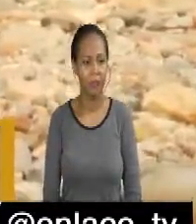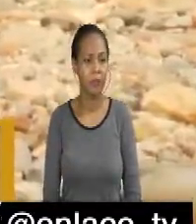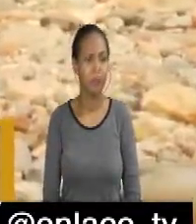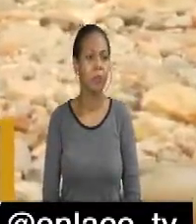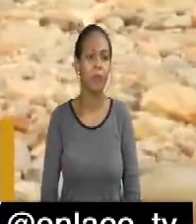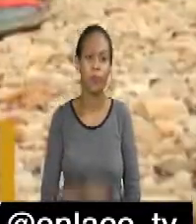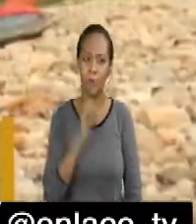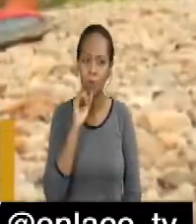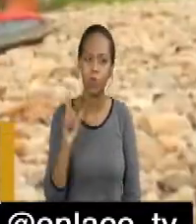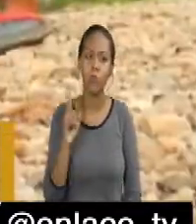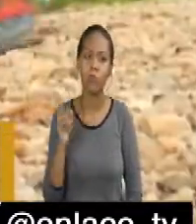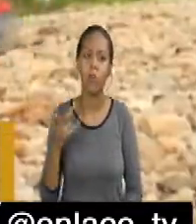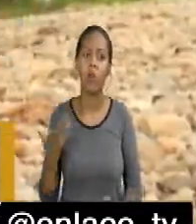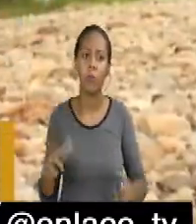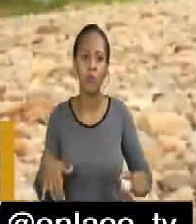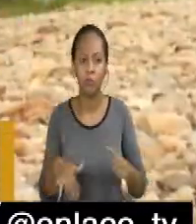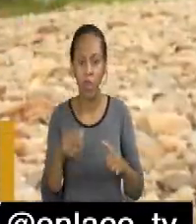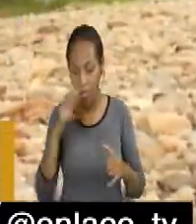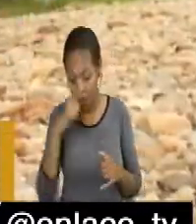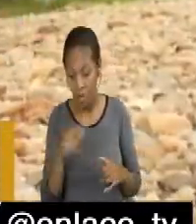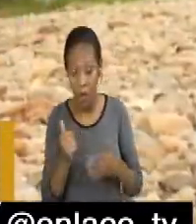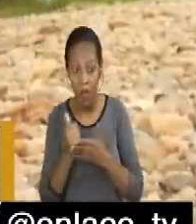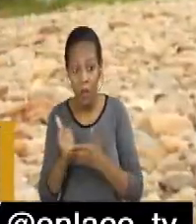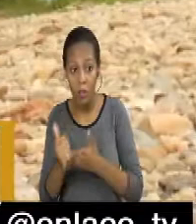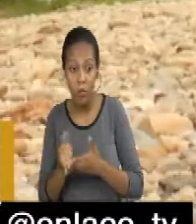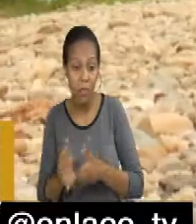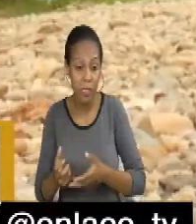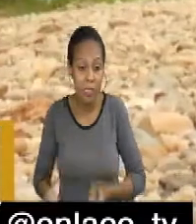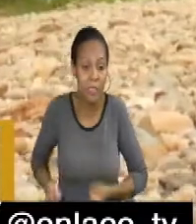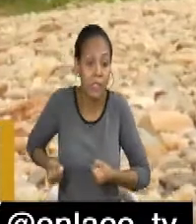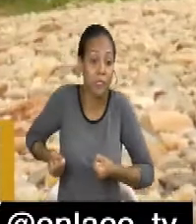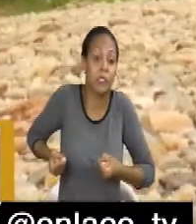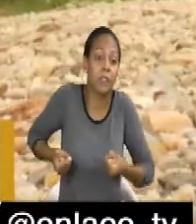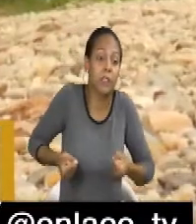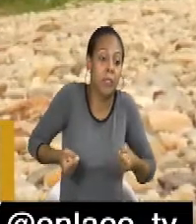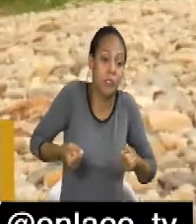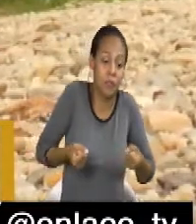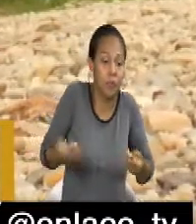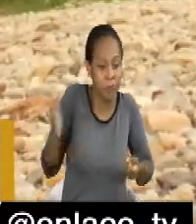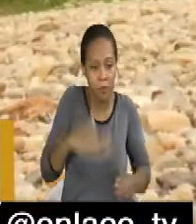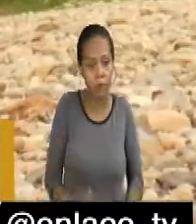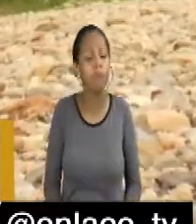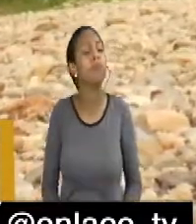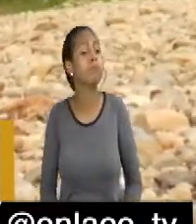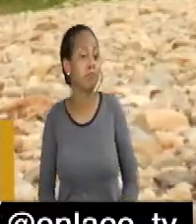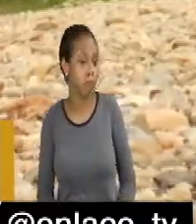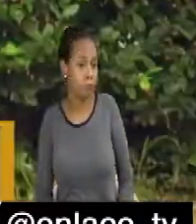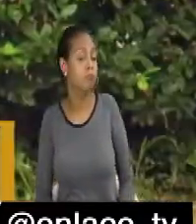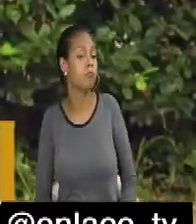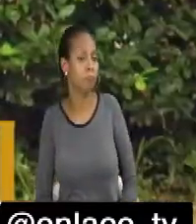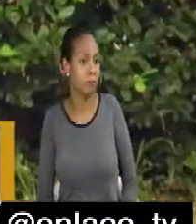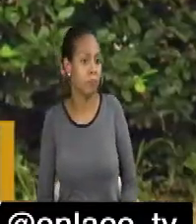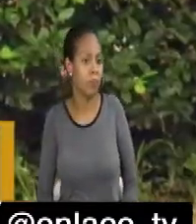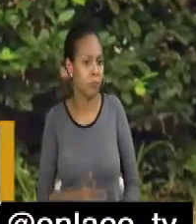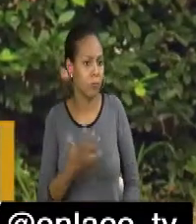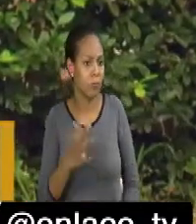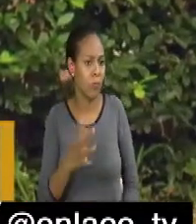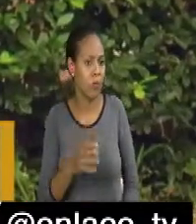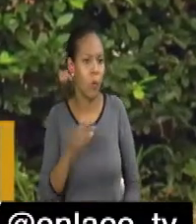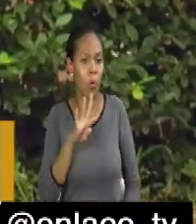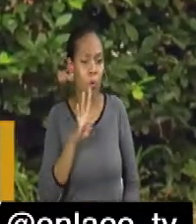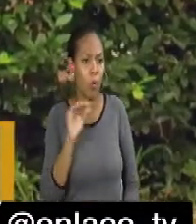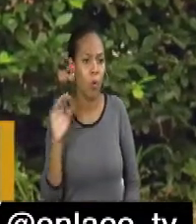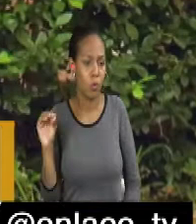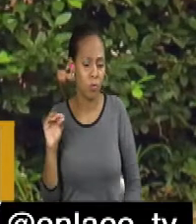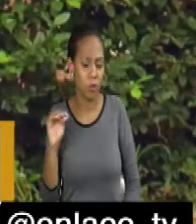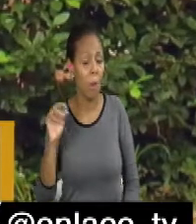que trasladar, sus hijos los tienen que cargar para poder salir de este lugar. Los cargan casi como 400 metros, que me cargan